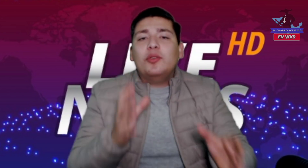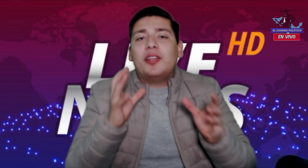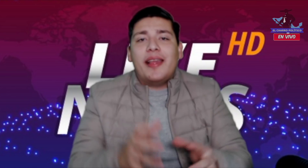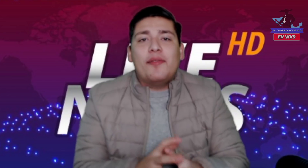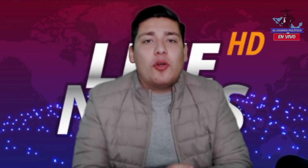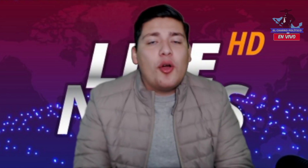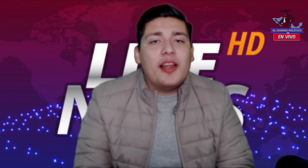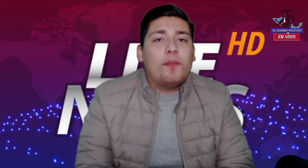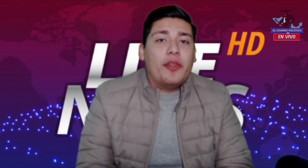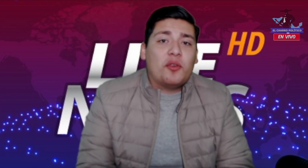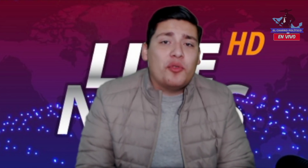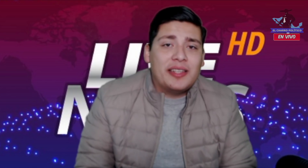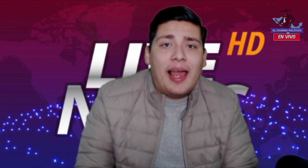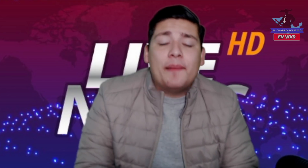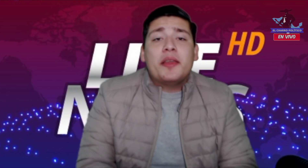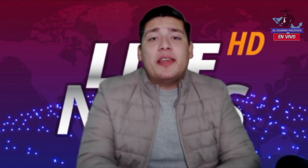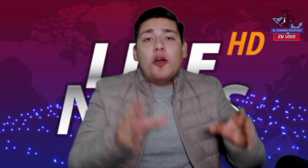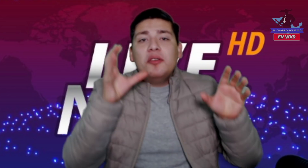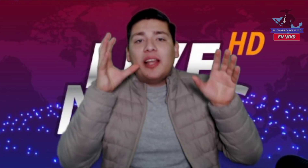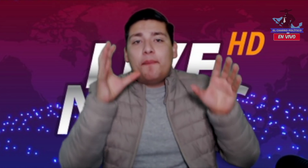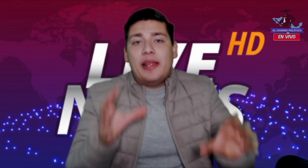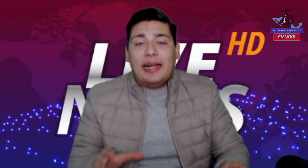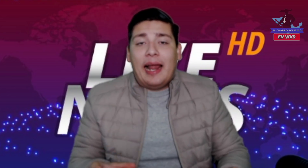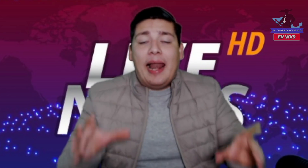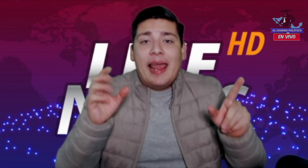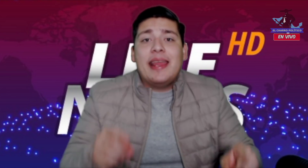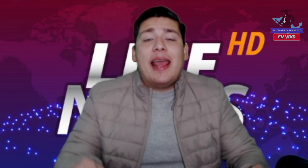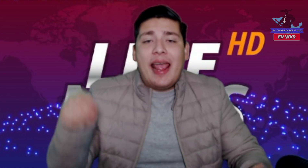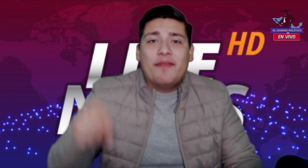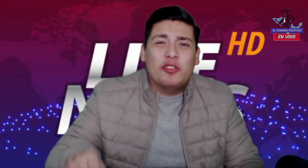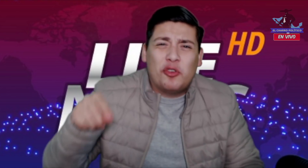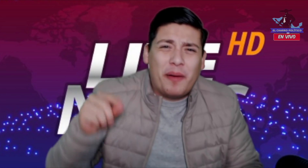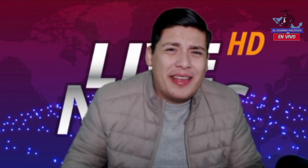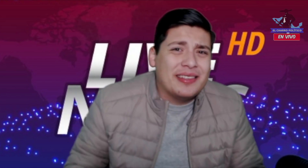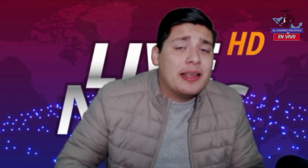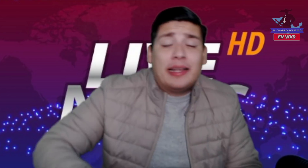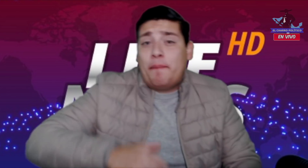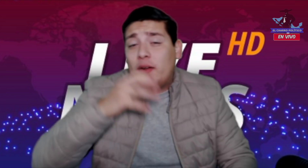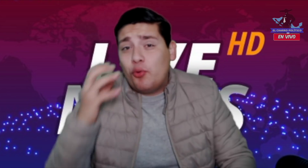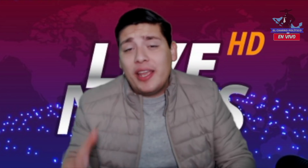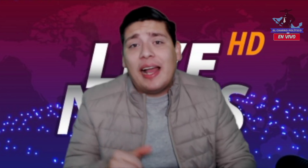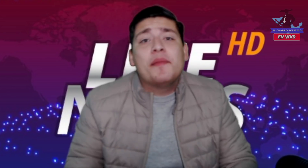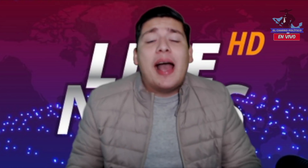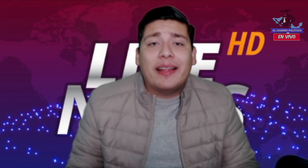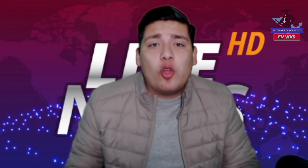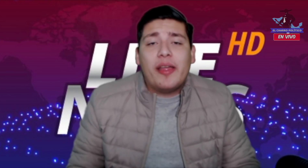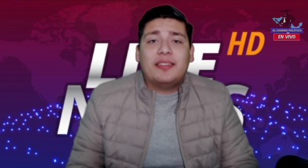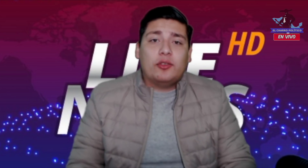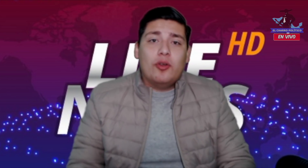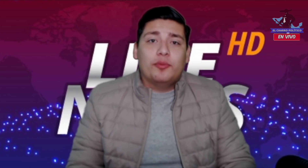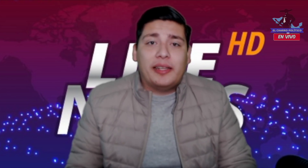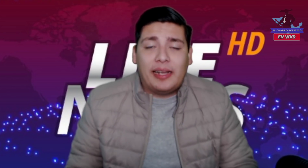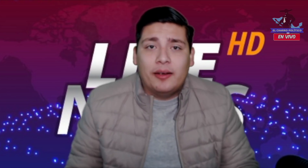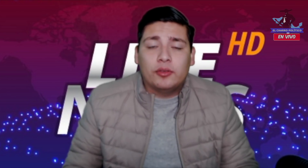está sucediendo con el Poder Judicial y cómo se aplica la ley en nuestro país, que perjudica a todas y